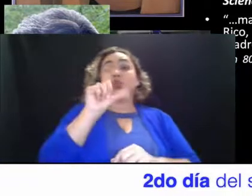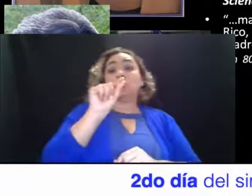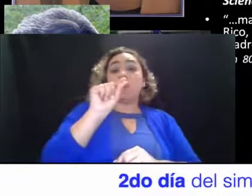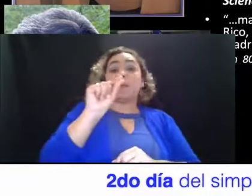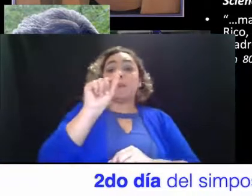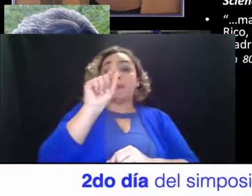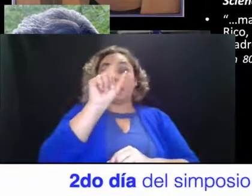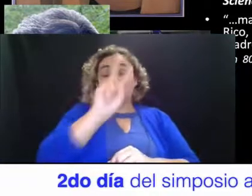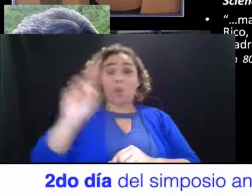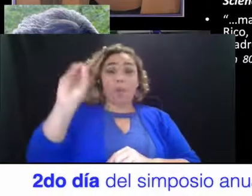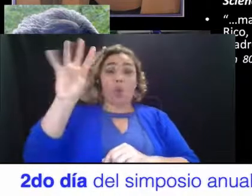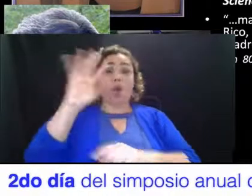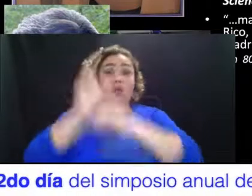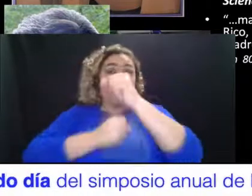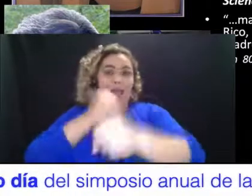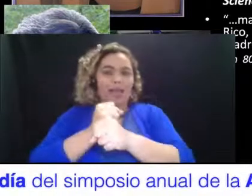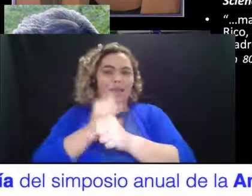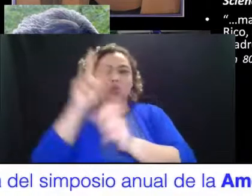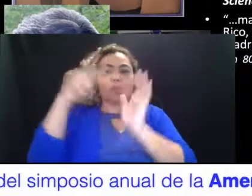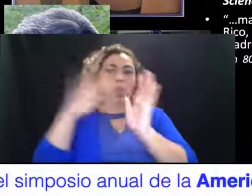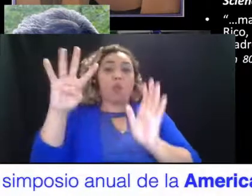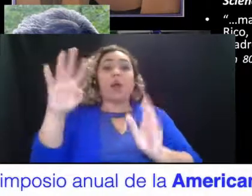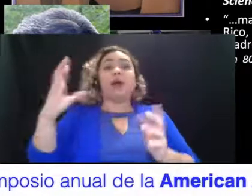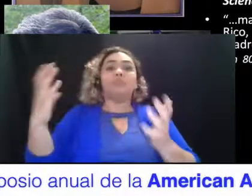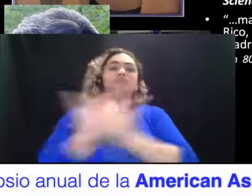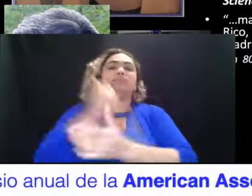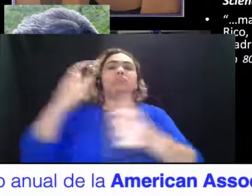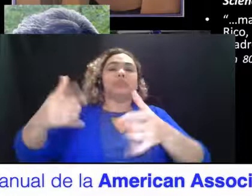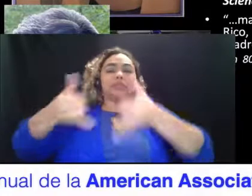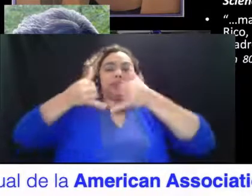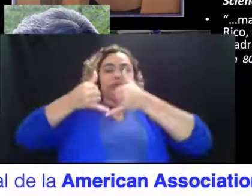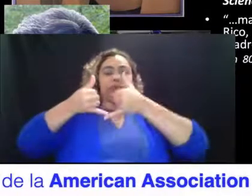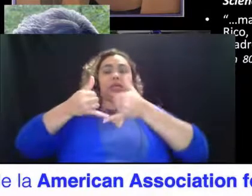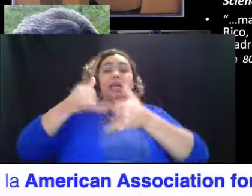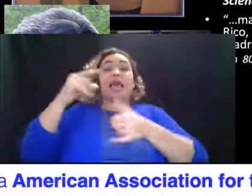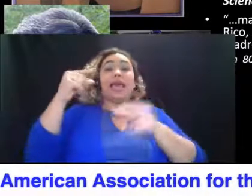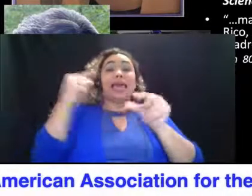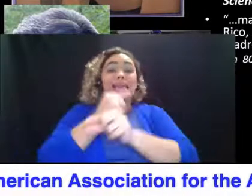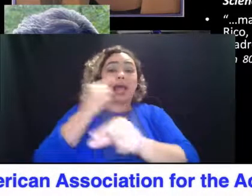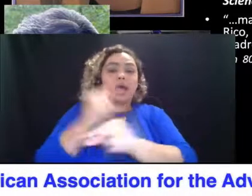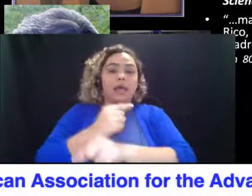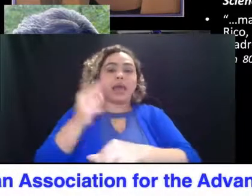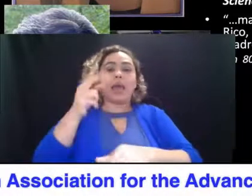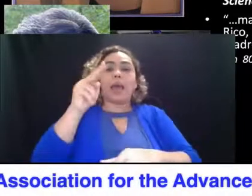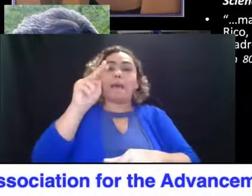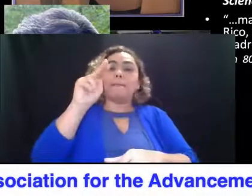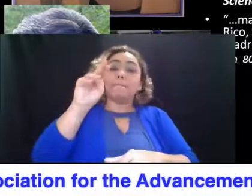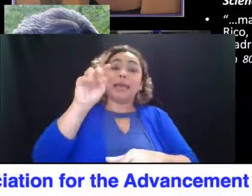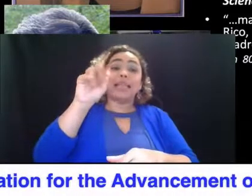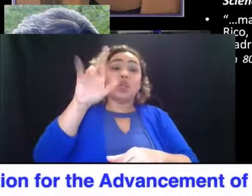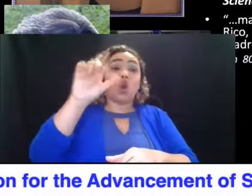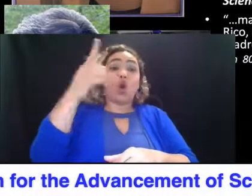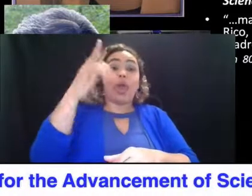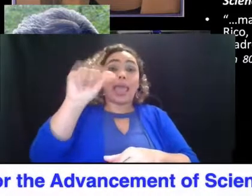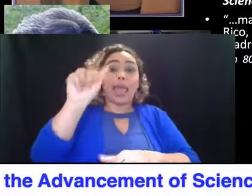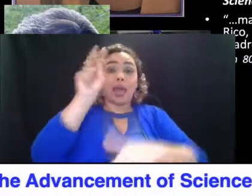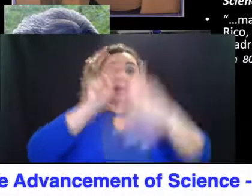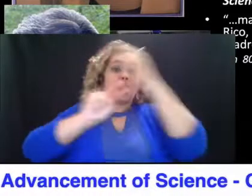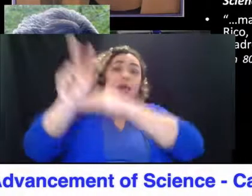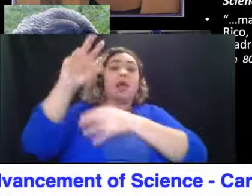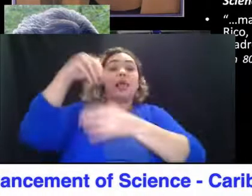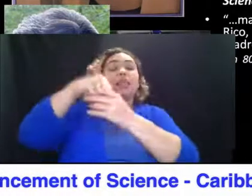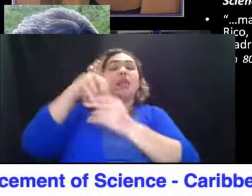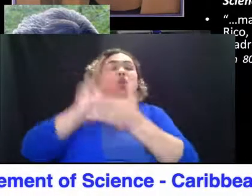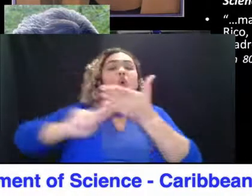profesora Torres obtuvo una certificación graduada en meteorología y predicción climatológica en la Universidad del Estado